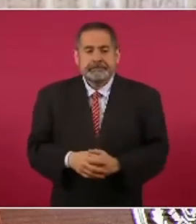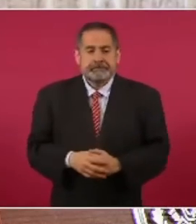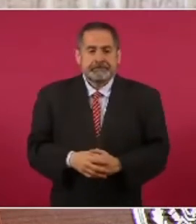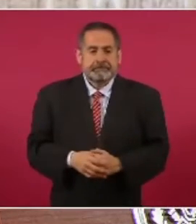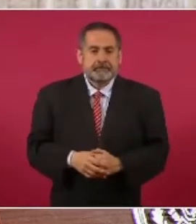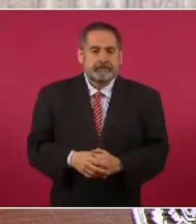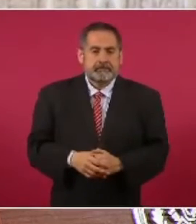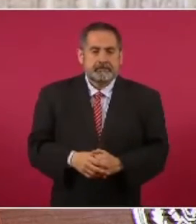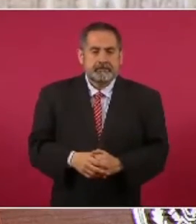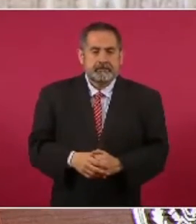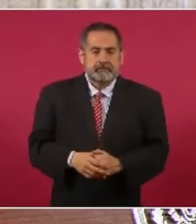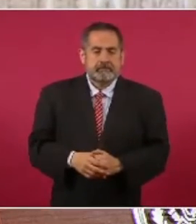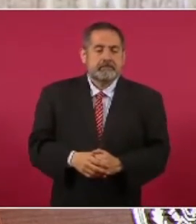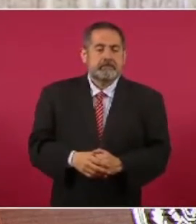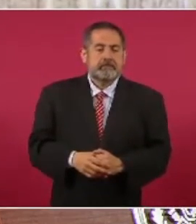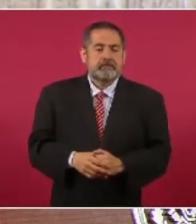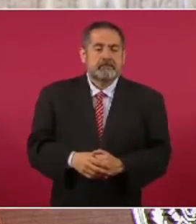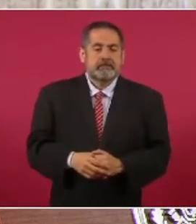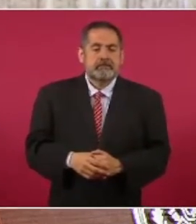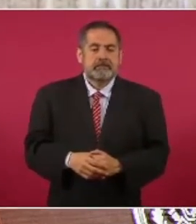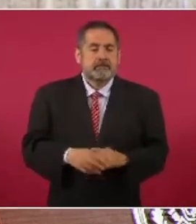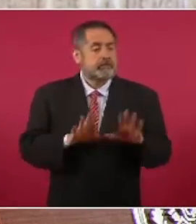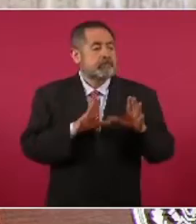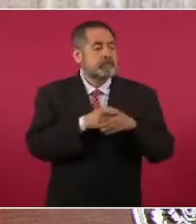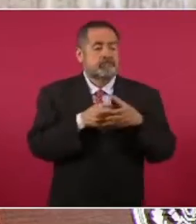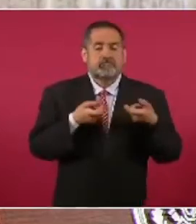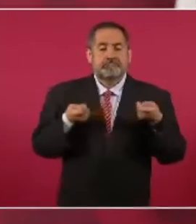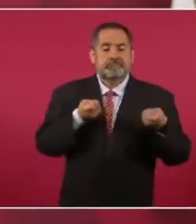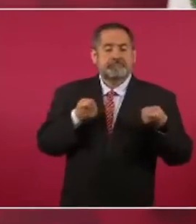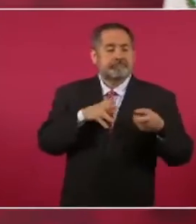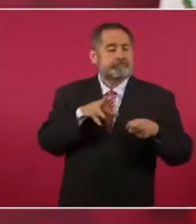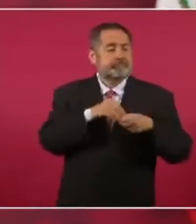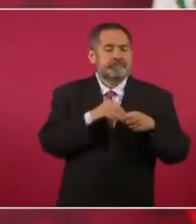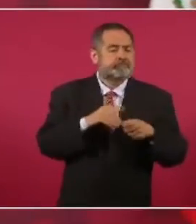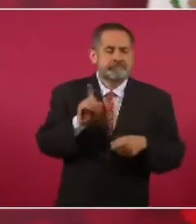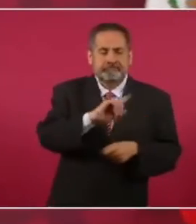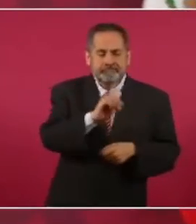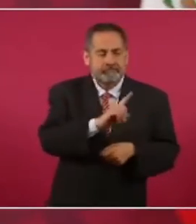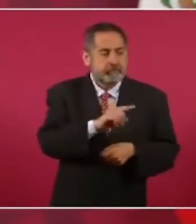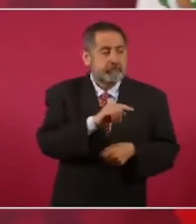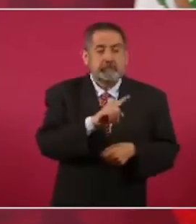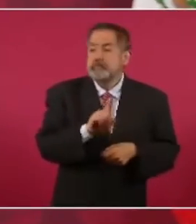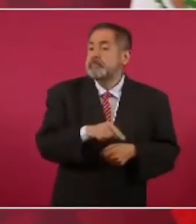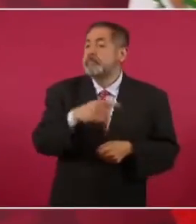en la oligarquía. Hay que confiar en el pueblo,